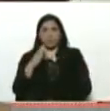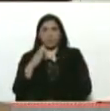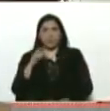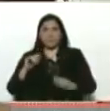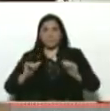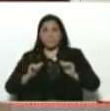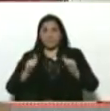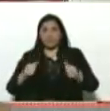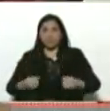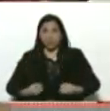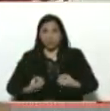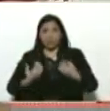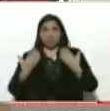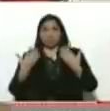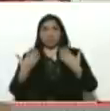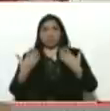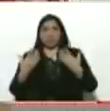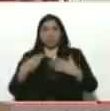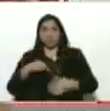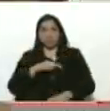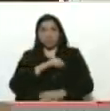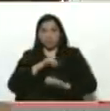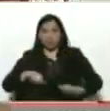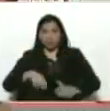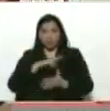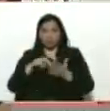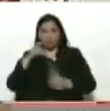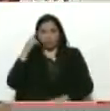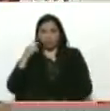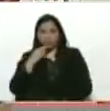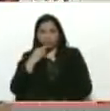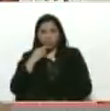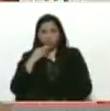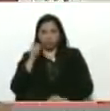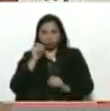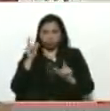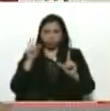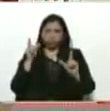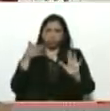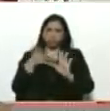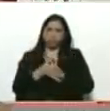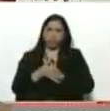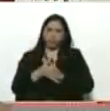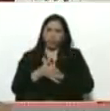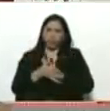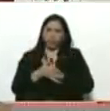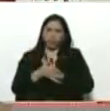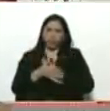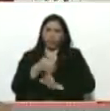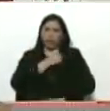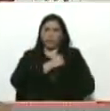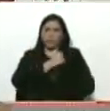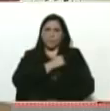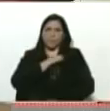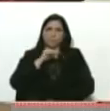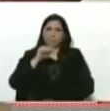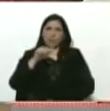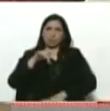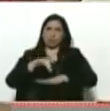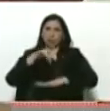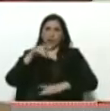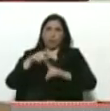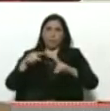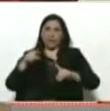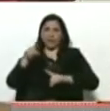comienza a expresarse en el seno de nuestra Fuerza Armada la reacción de aquellos compañeros que son tocados para